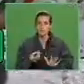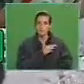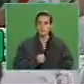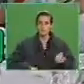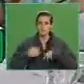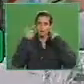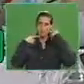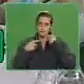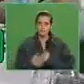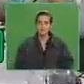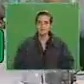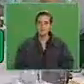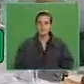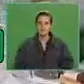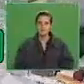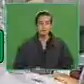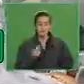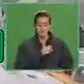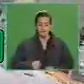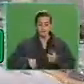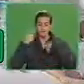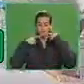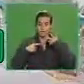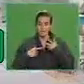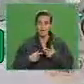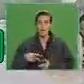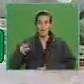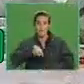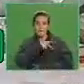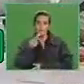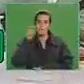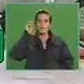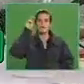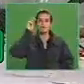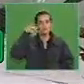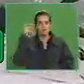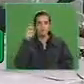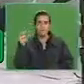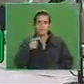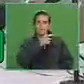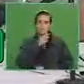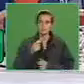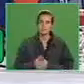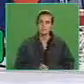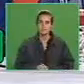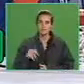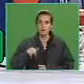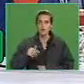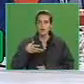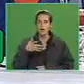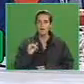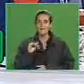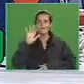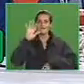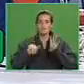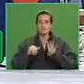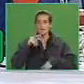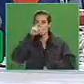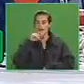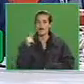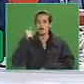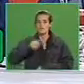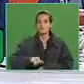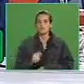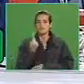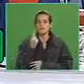Chávez. Comandante Chávez era el gran pedagogo, el gran maestro del pueblo. Hoy se están cumpliendo 14 años del primer